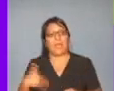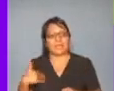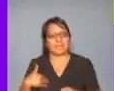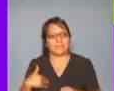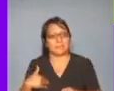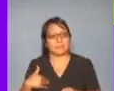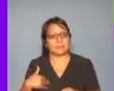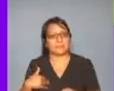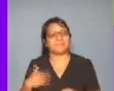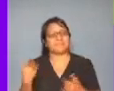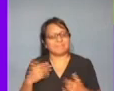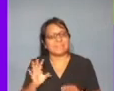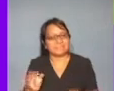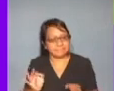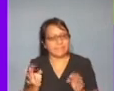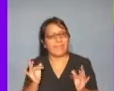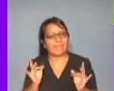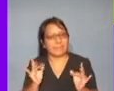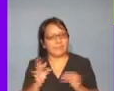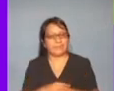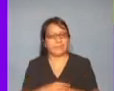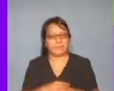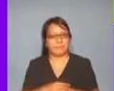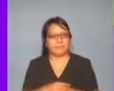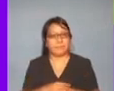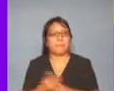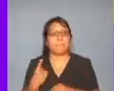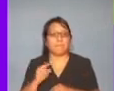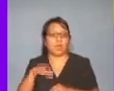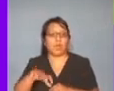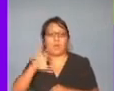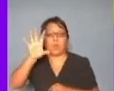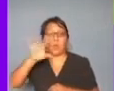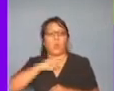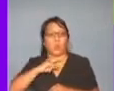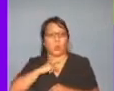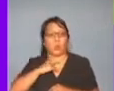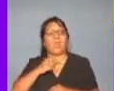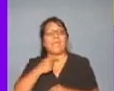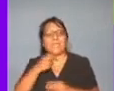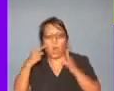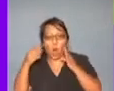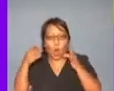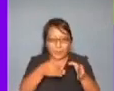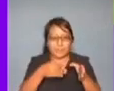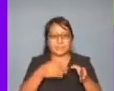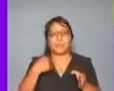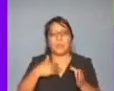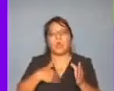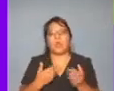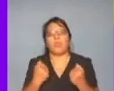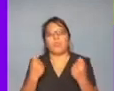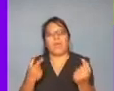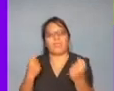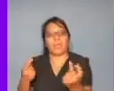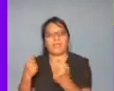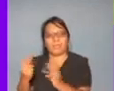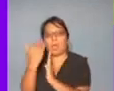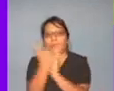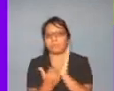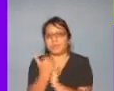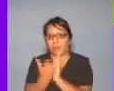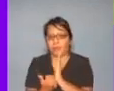poco complicado, y bueno, y en ello es donde desde la provincia apuntamos fuertemente con estas promociones en conjunto con el sector